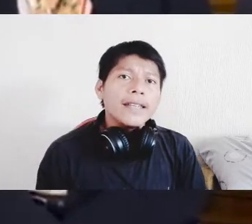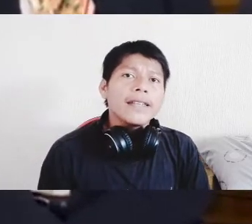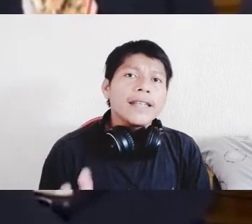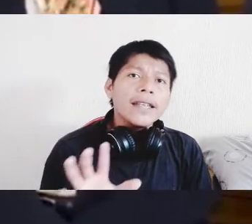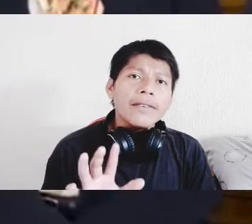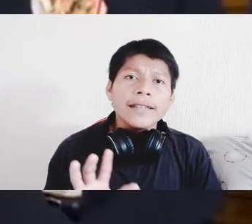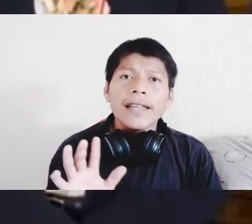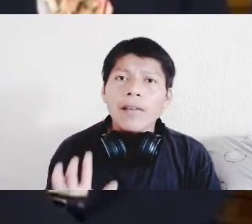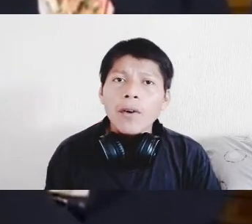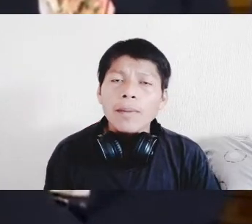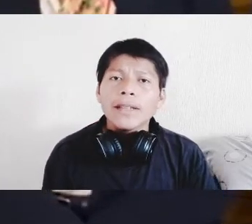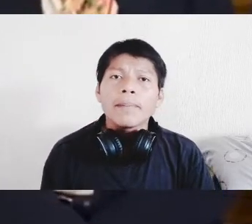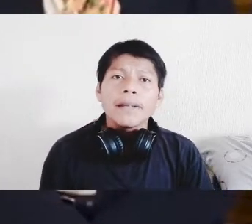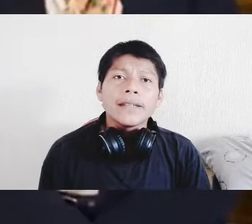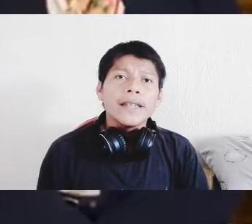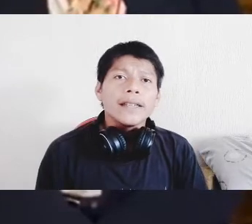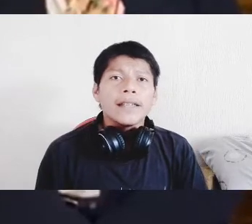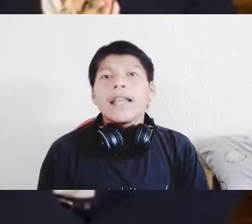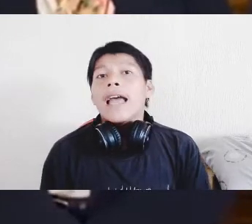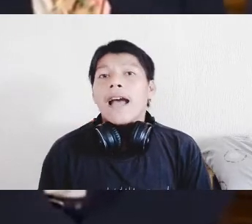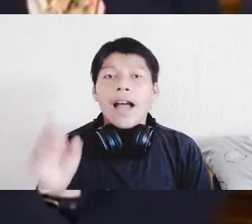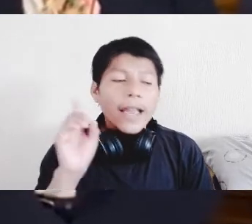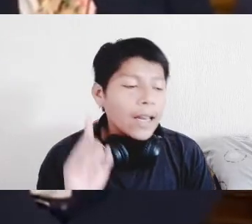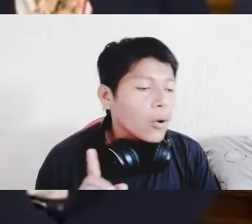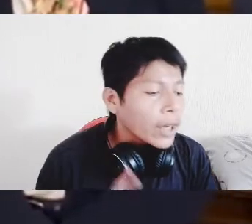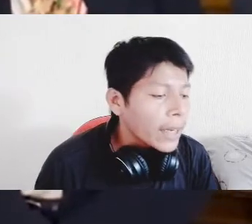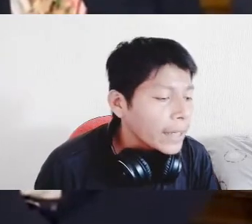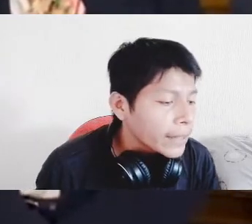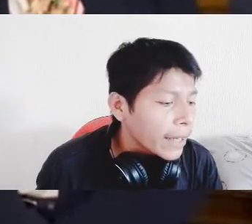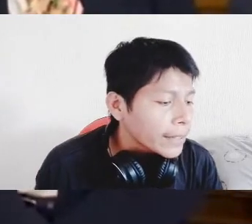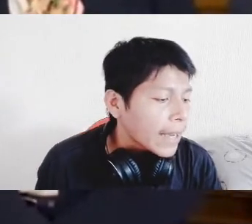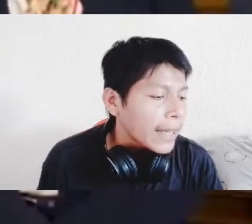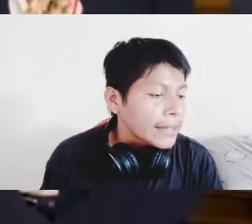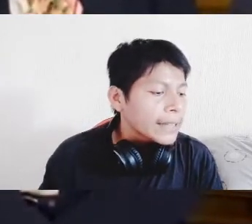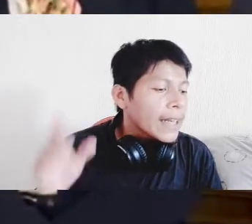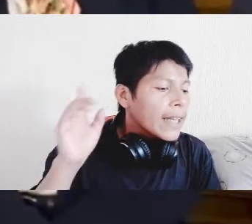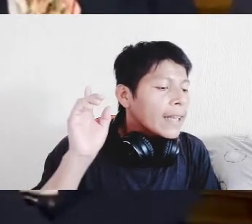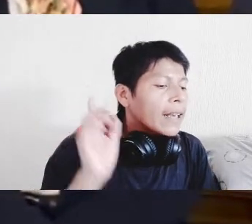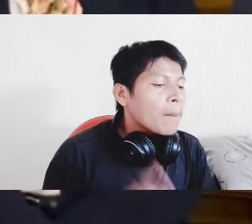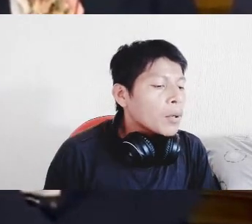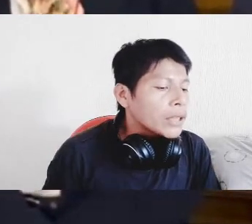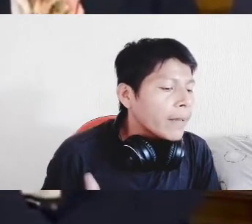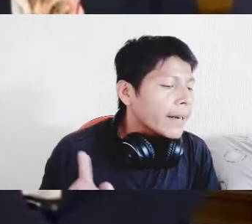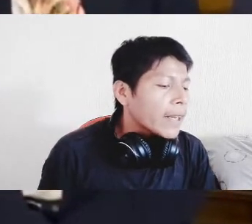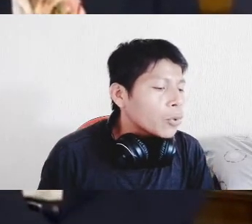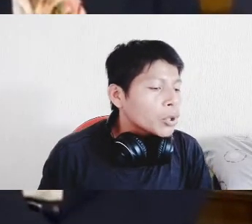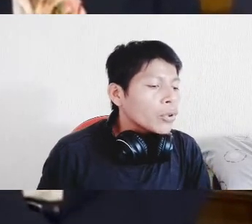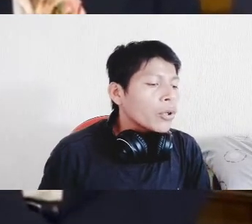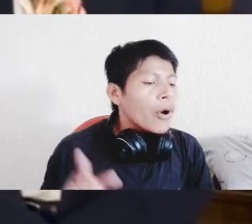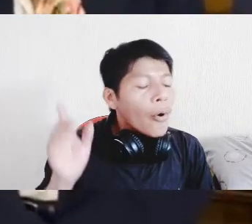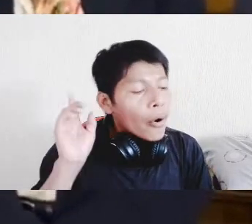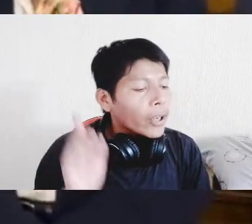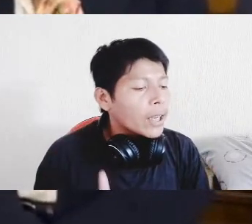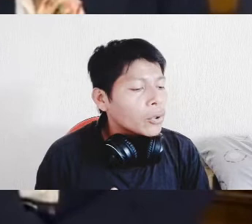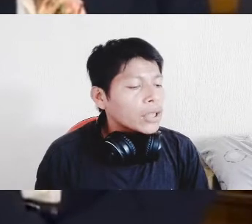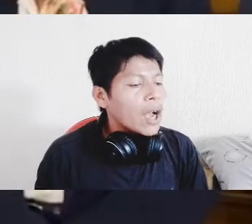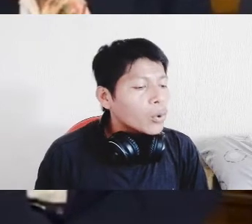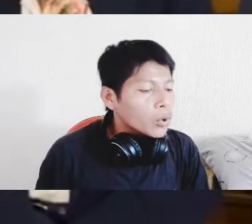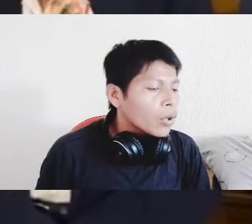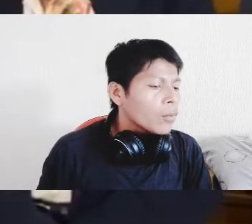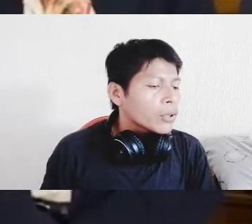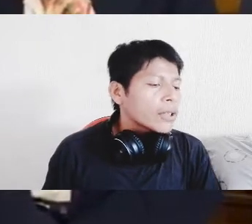las iniciativas y reformas del presidente, a él lo que le interesa es la posible reducción de